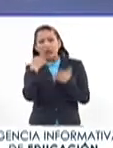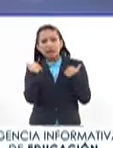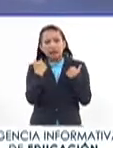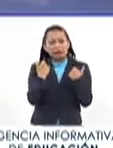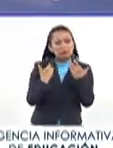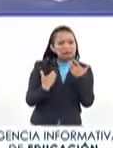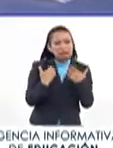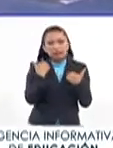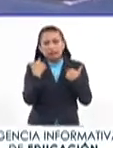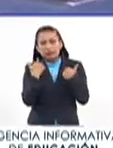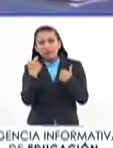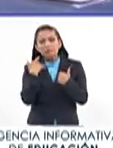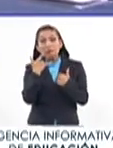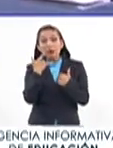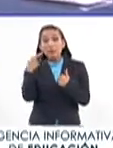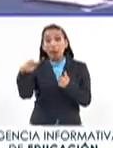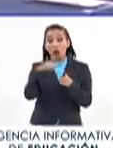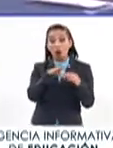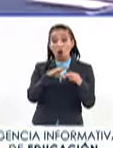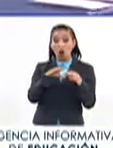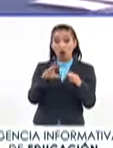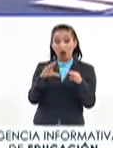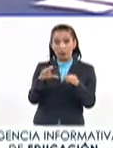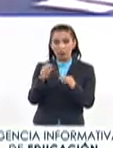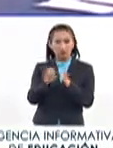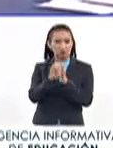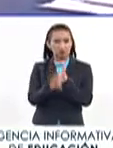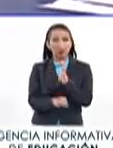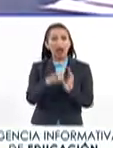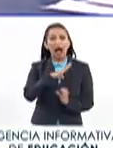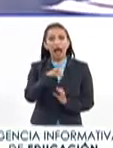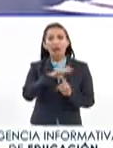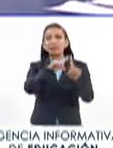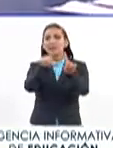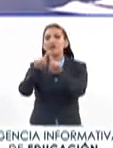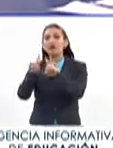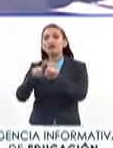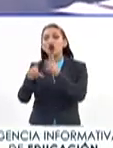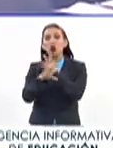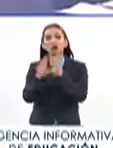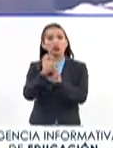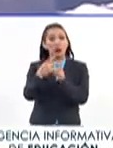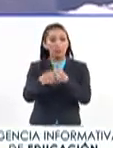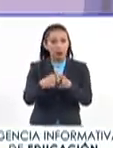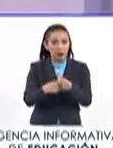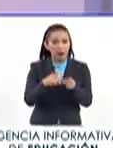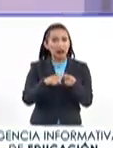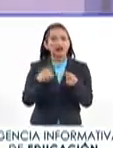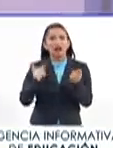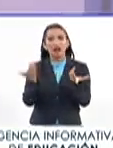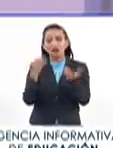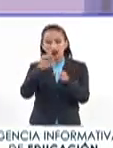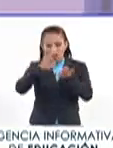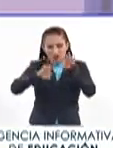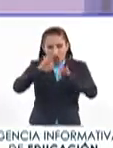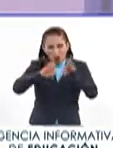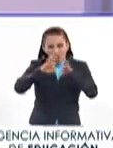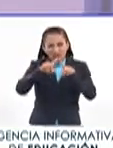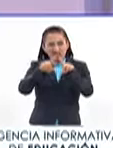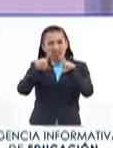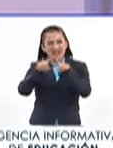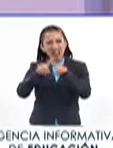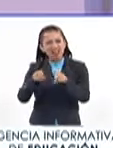entender, pero les enseñan. Y, por ejemplo, hay diferentes cosas como las matemáticas, las fórmulas que